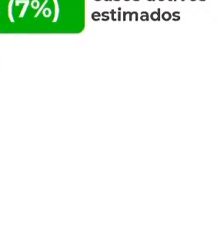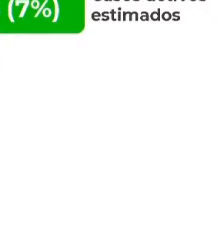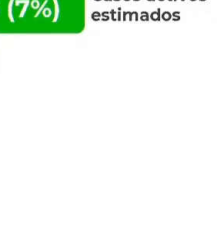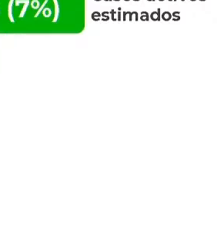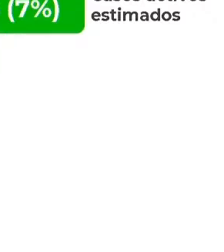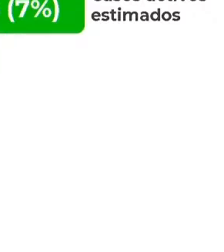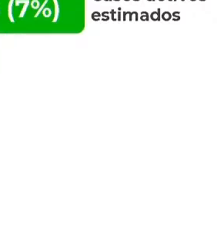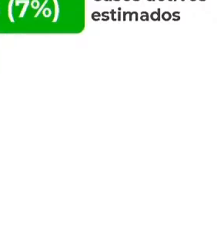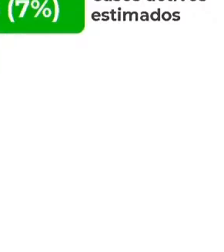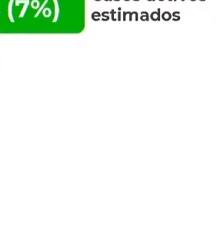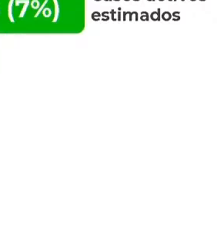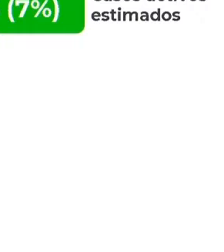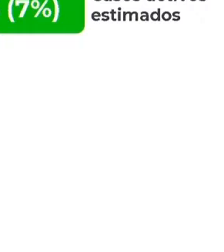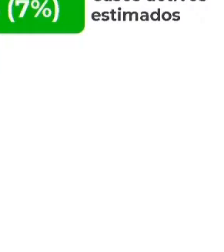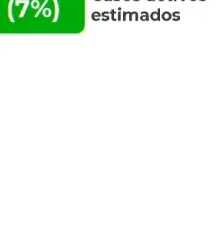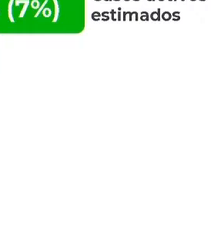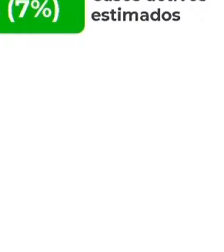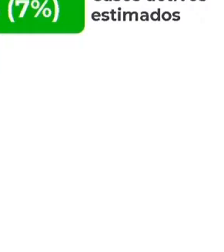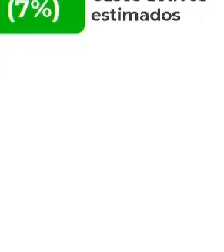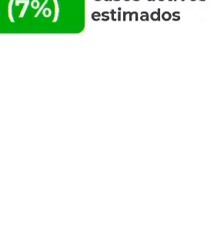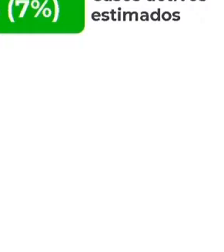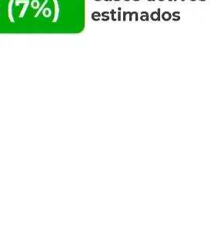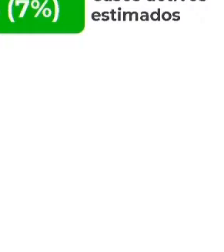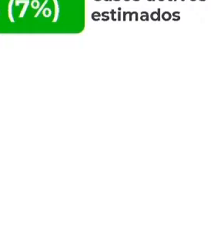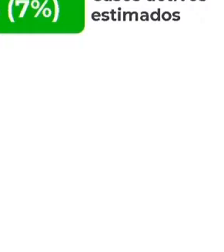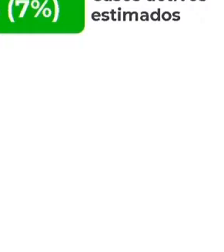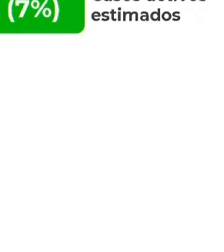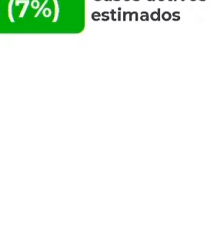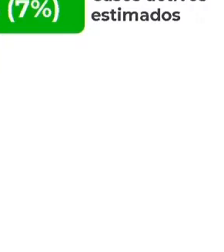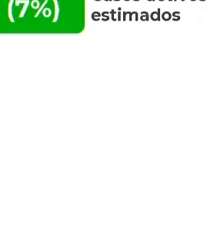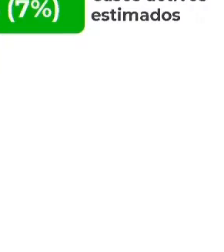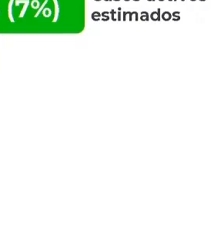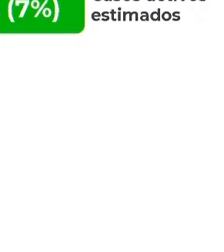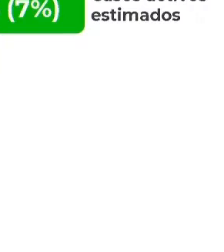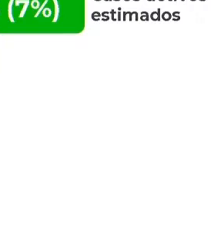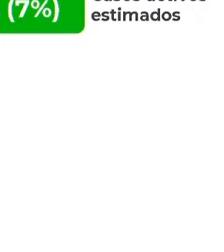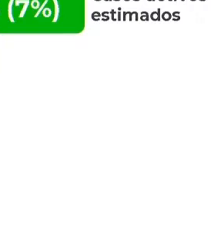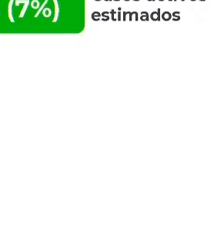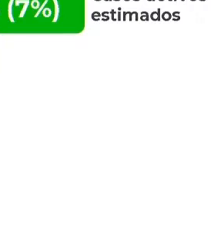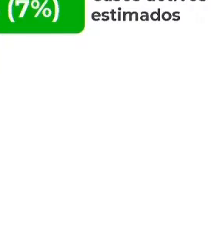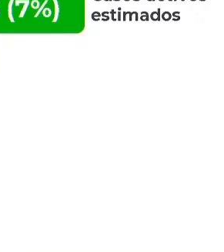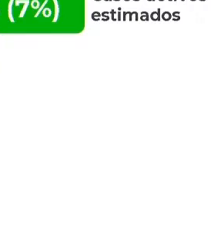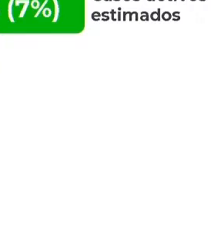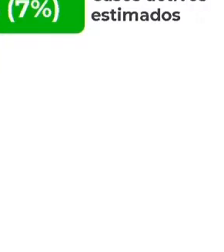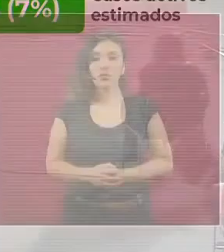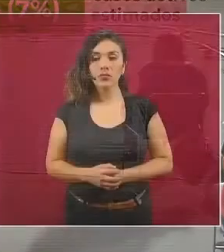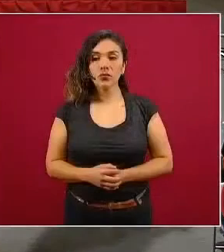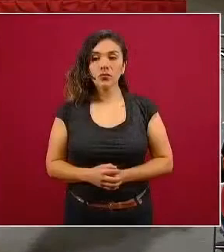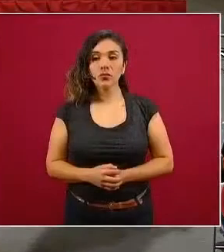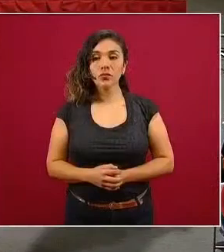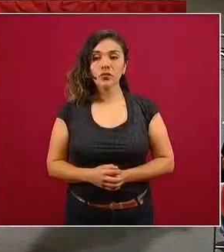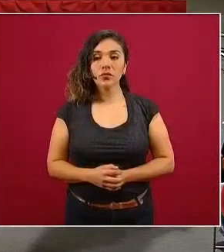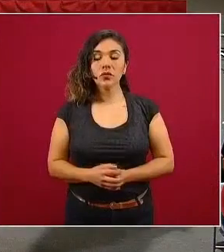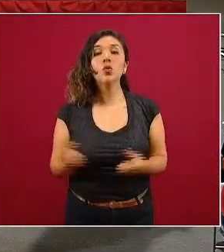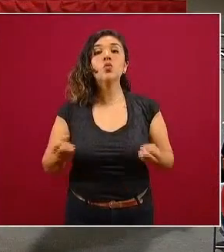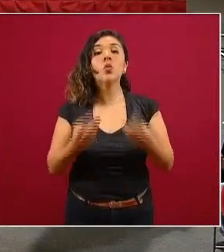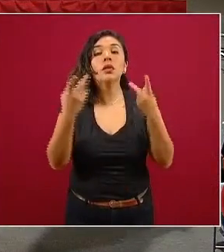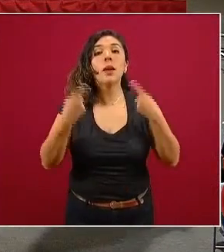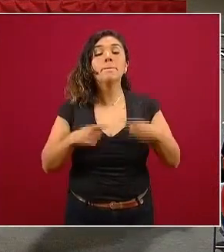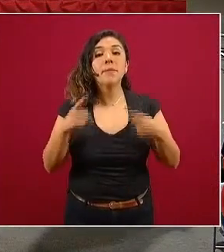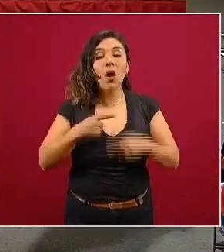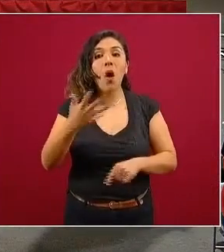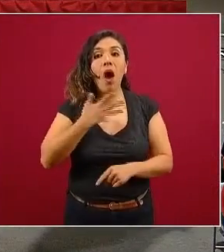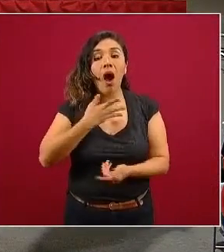la semana 32 a la 33. El indicador de proporción, es decir, el porcentaje de las personas